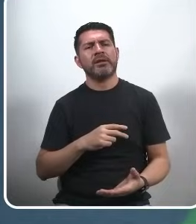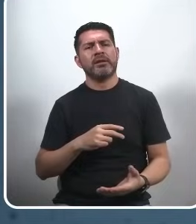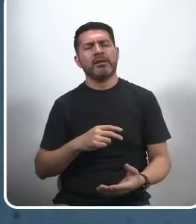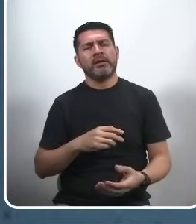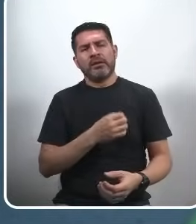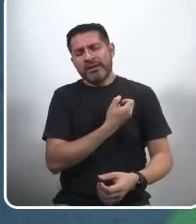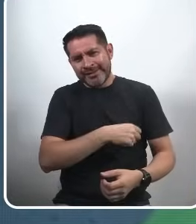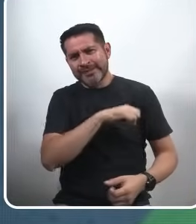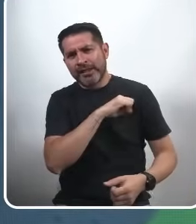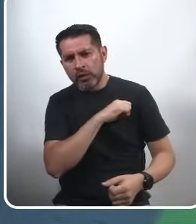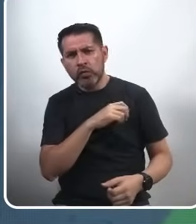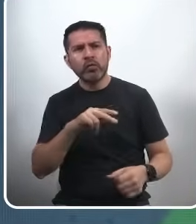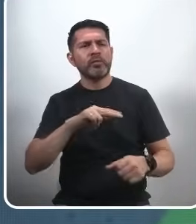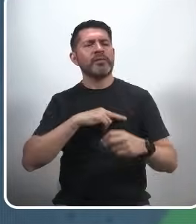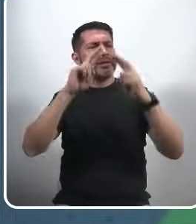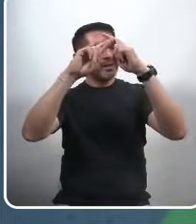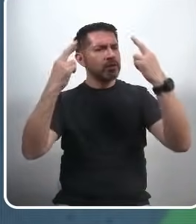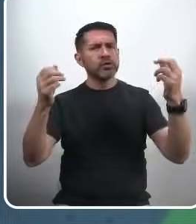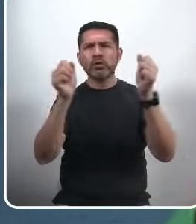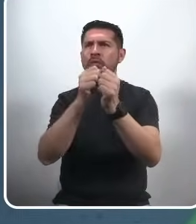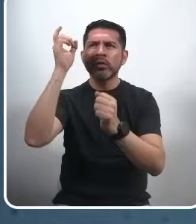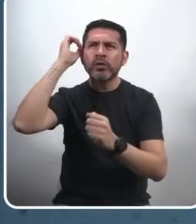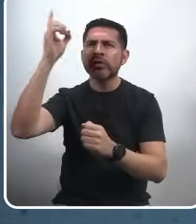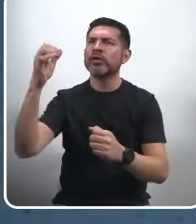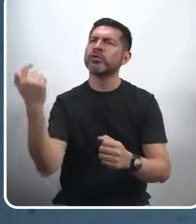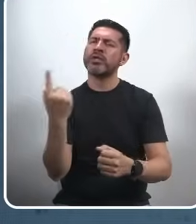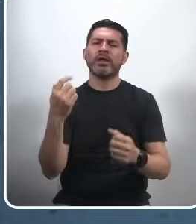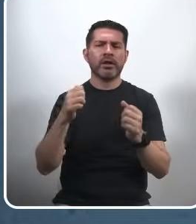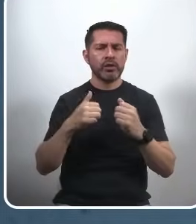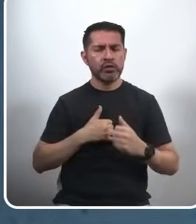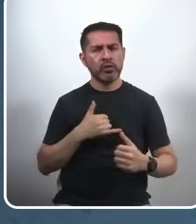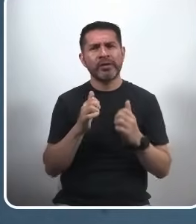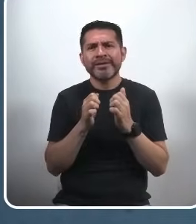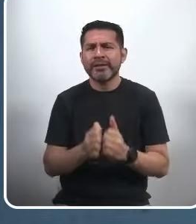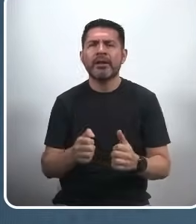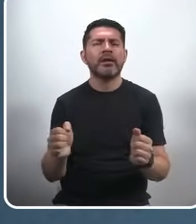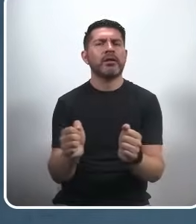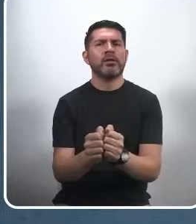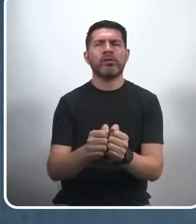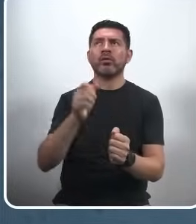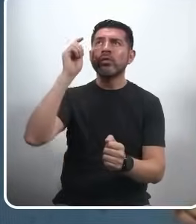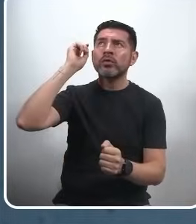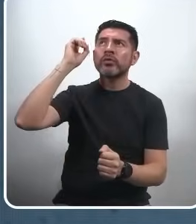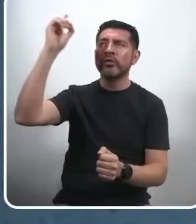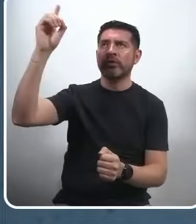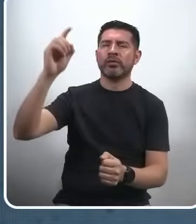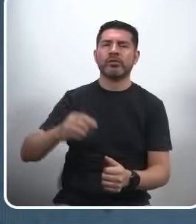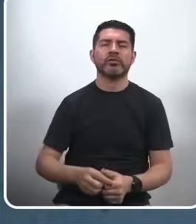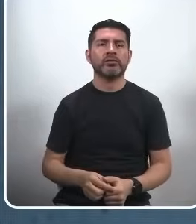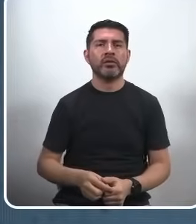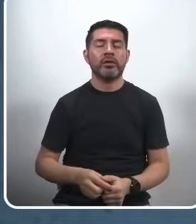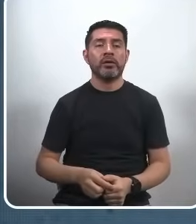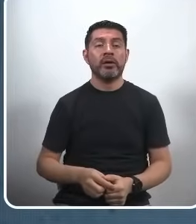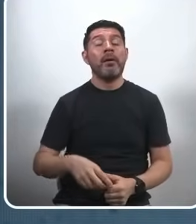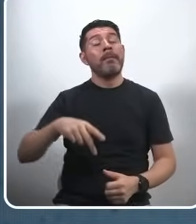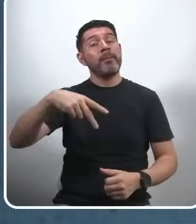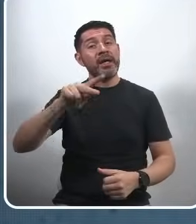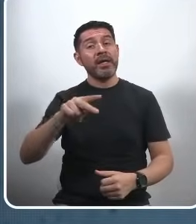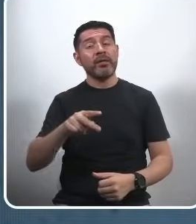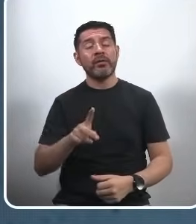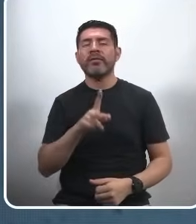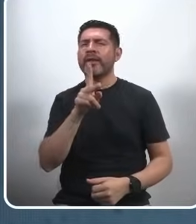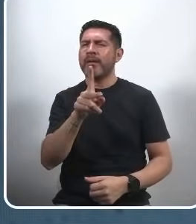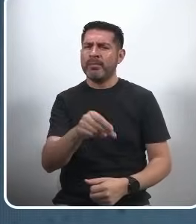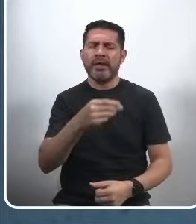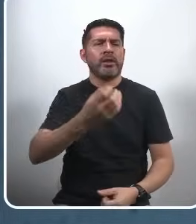mantener mi relación con Dios bien, que yo esté caminando en la gracia, pero también orar por mi familia, ver cómo están mis hijos, ver cómo